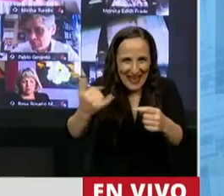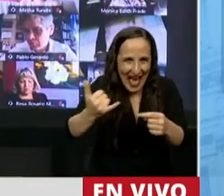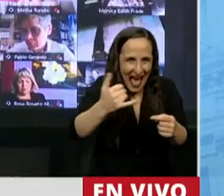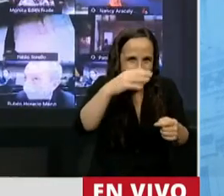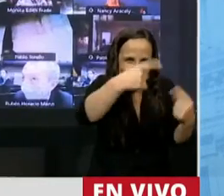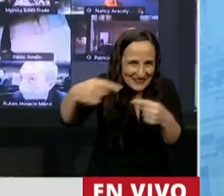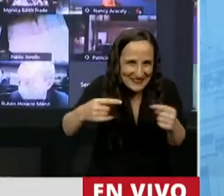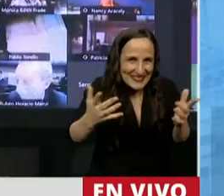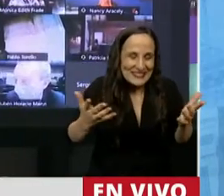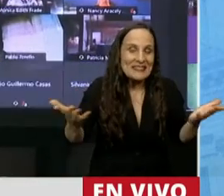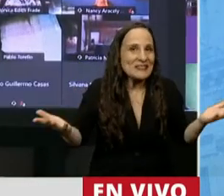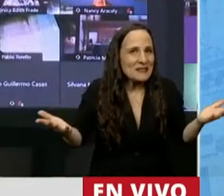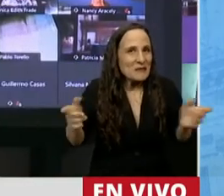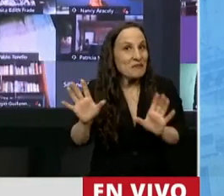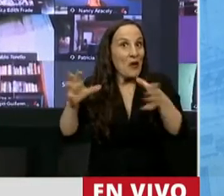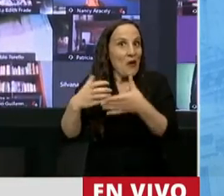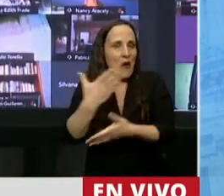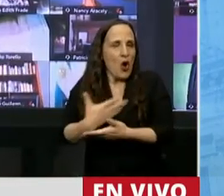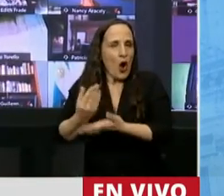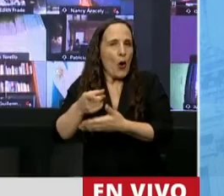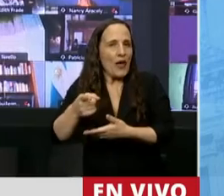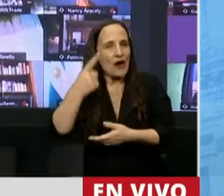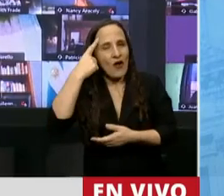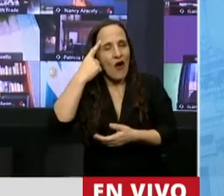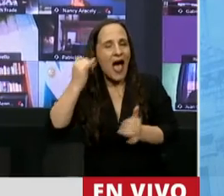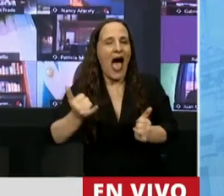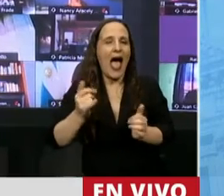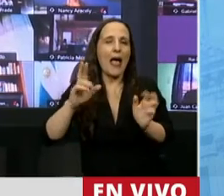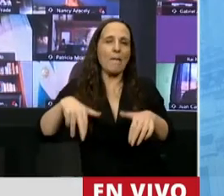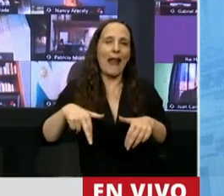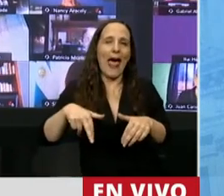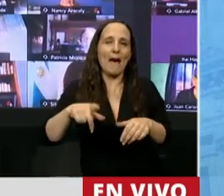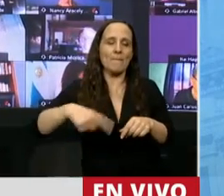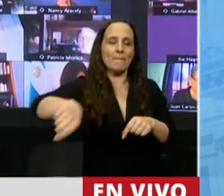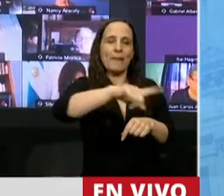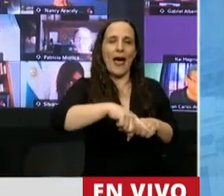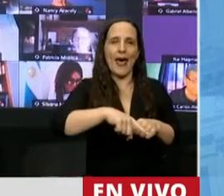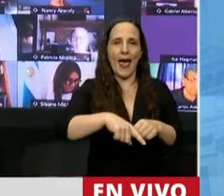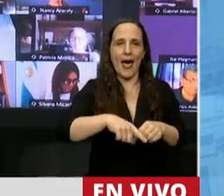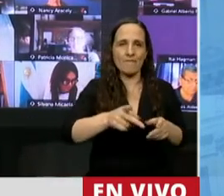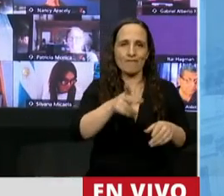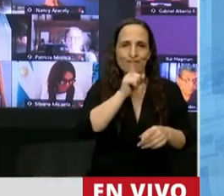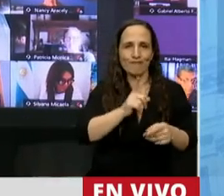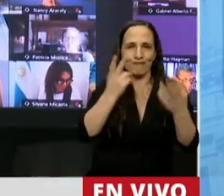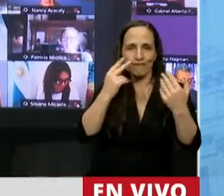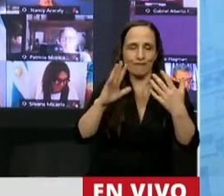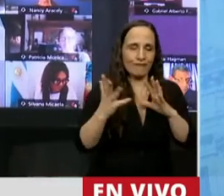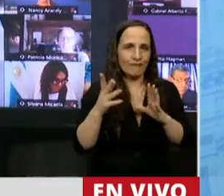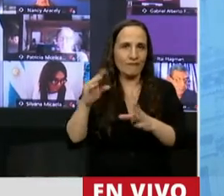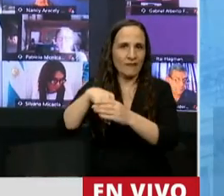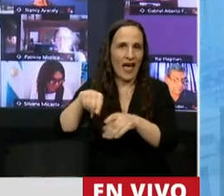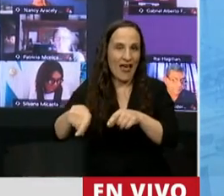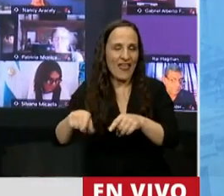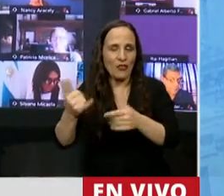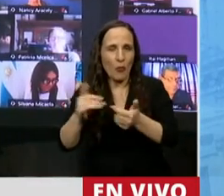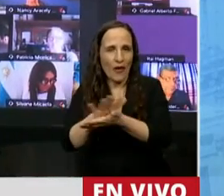cree tener herramientas disciplinadoras hacia adentro de su frente para saldar estas diferencias y